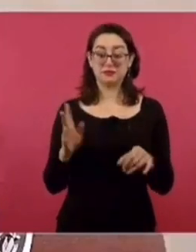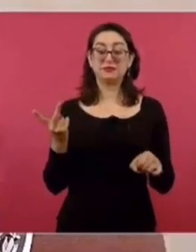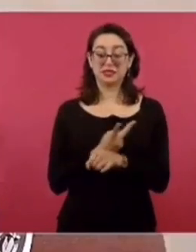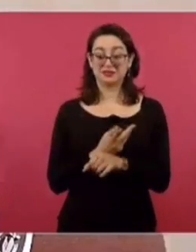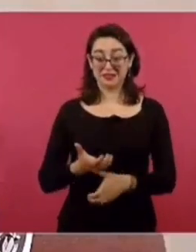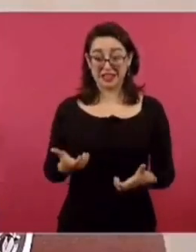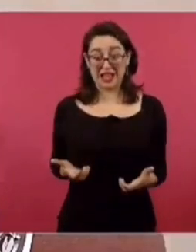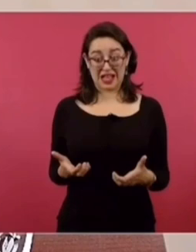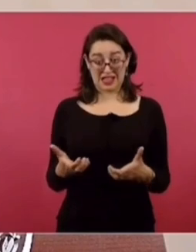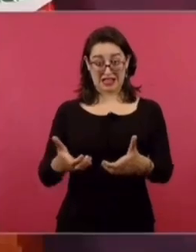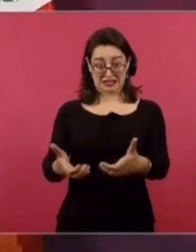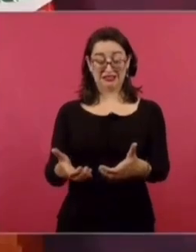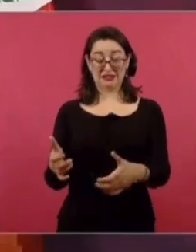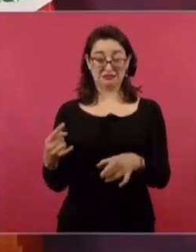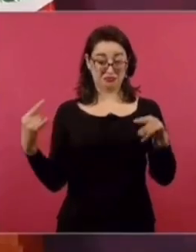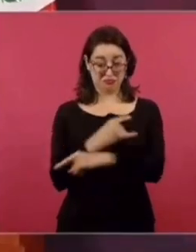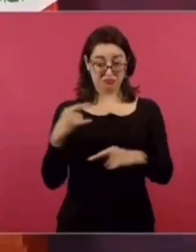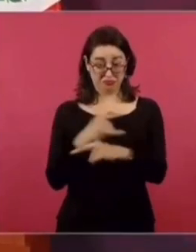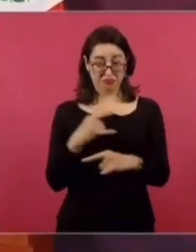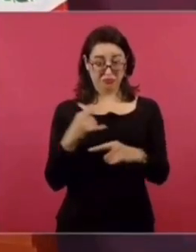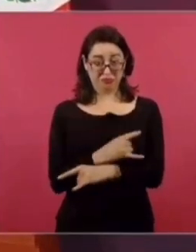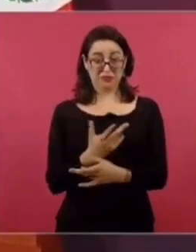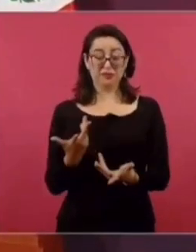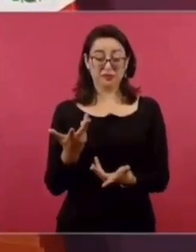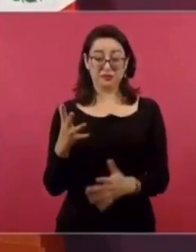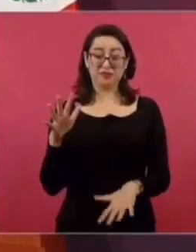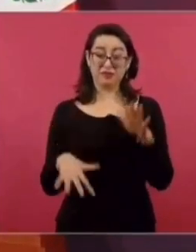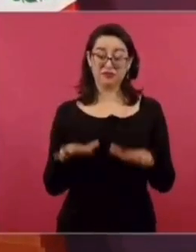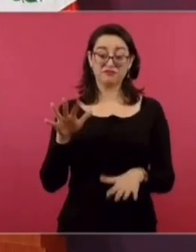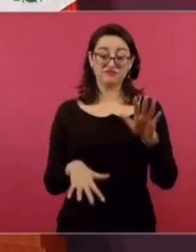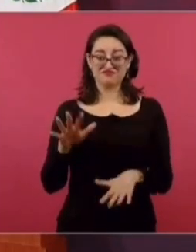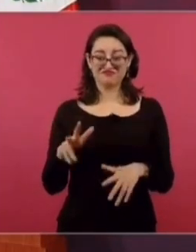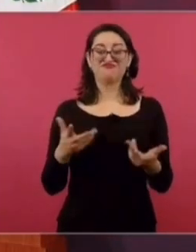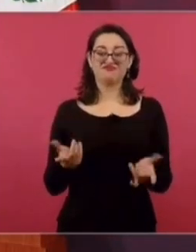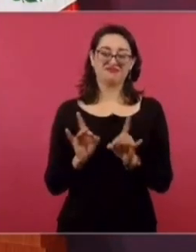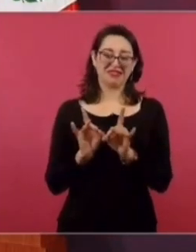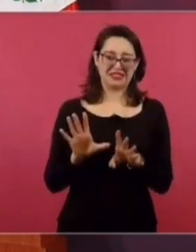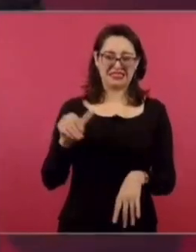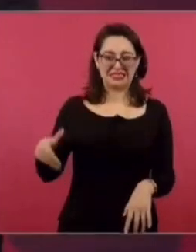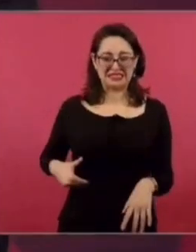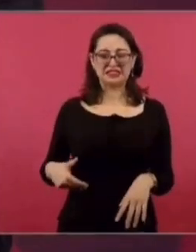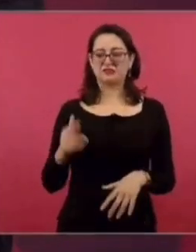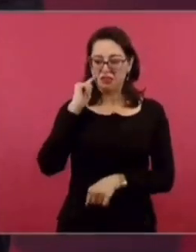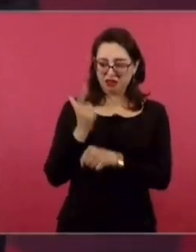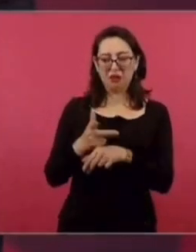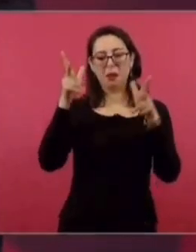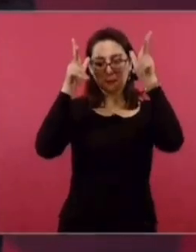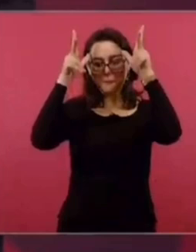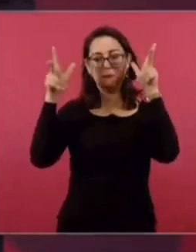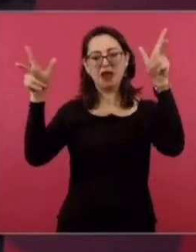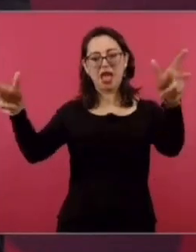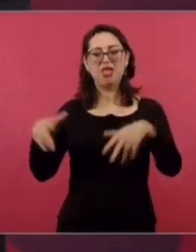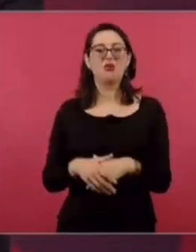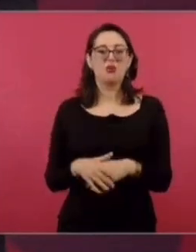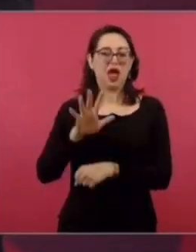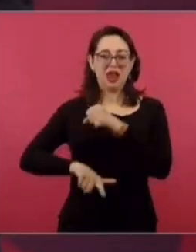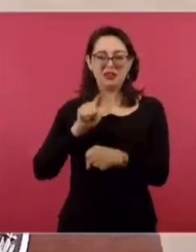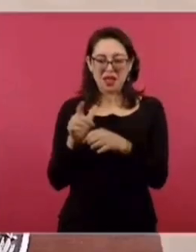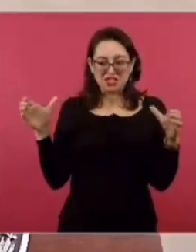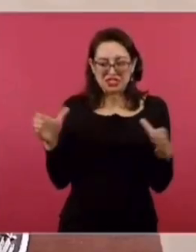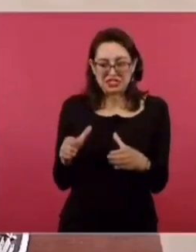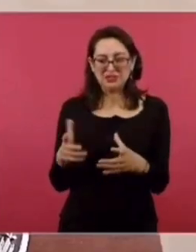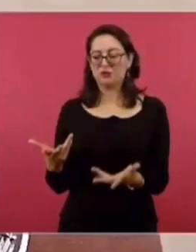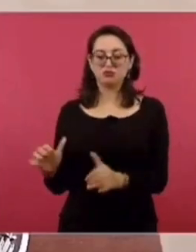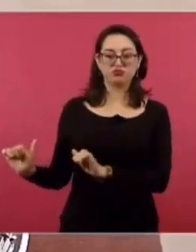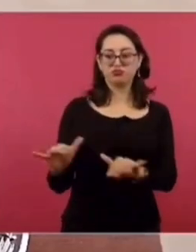carretera, ¿no? Ya a veces venados, armadillos, ¿sí? Es